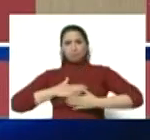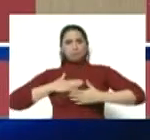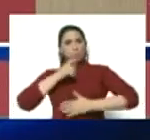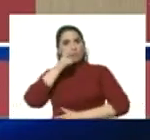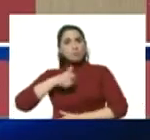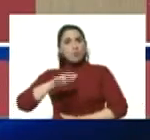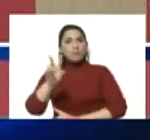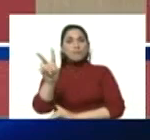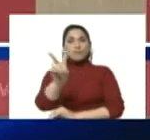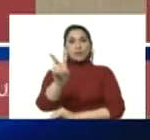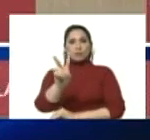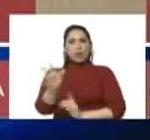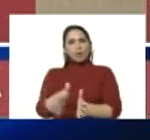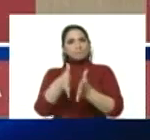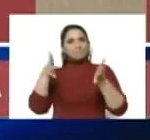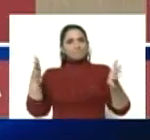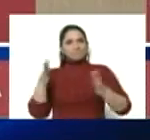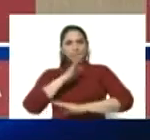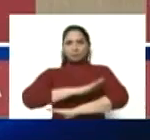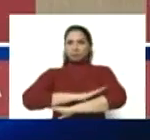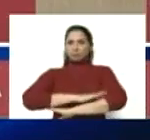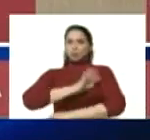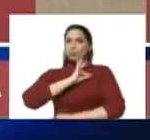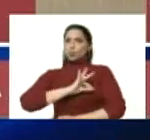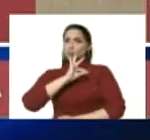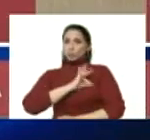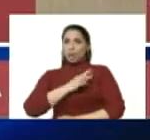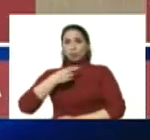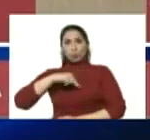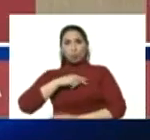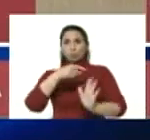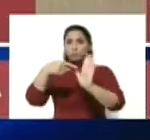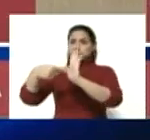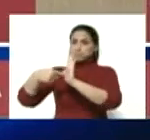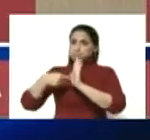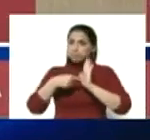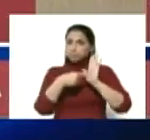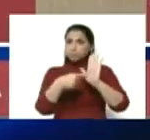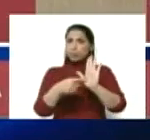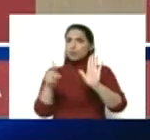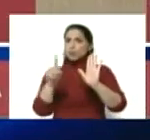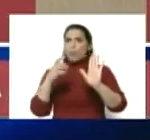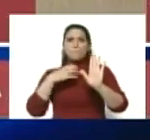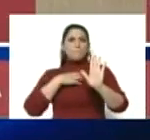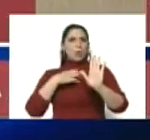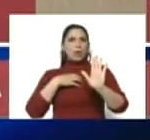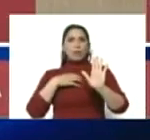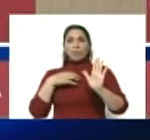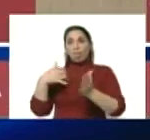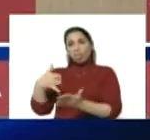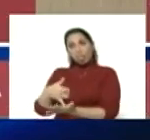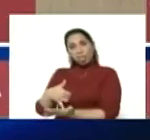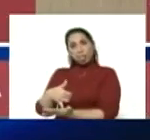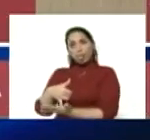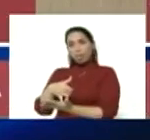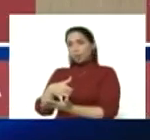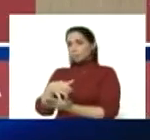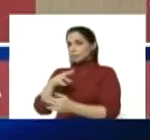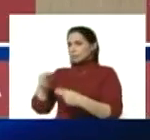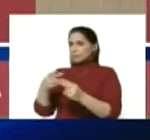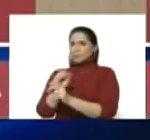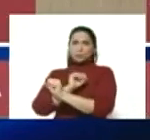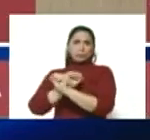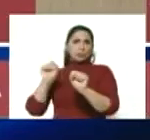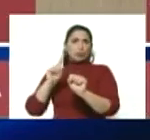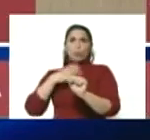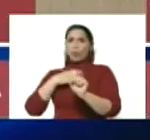pueblo venezolano, una gran disciplina social que estamos demostrando y que no podemos relajar. Bajo ningún concepto